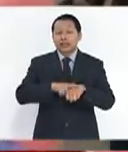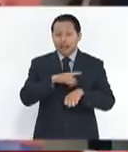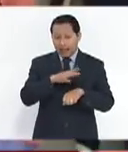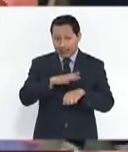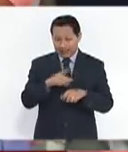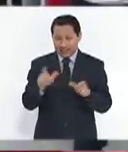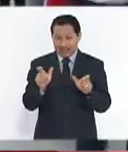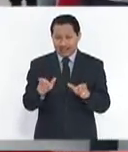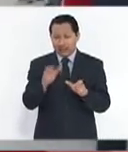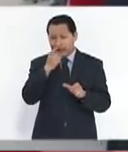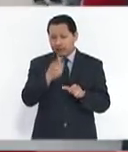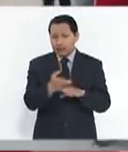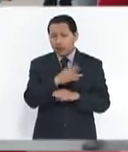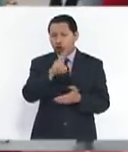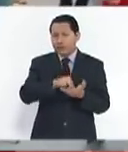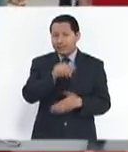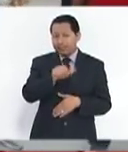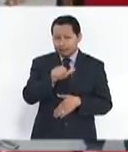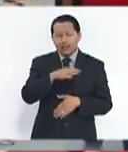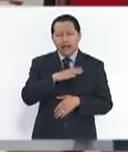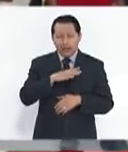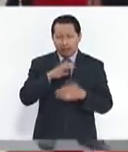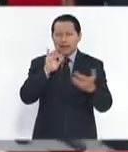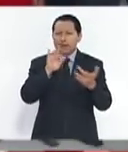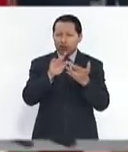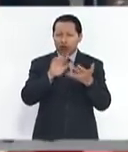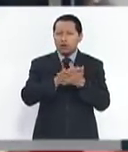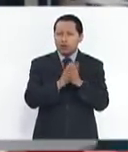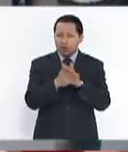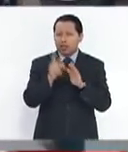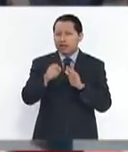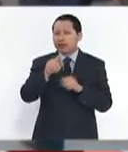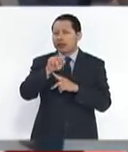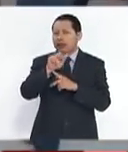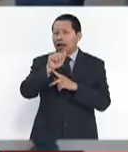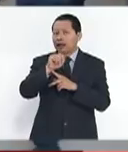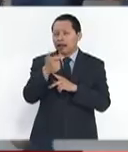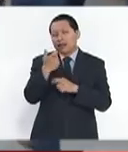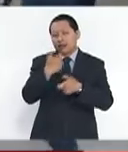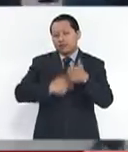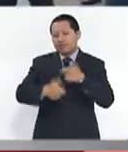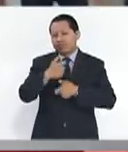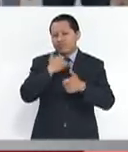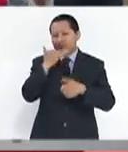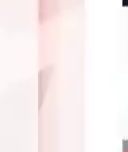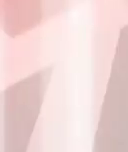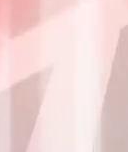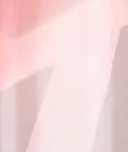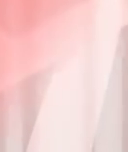lo acusó en el 2016 de tener vínculos con el delito de trata y lavado de dinero.